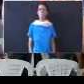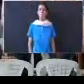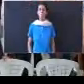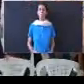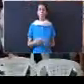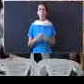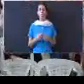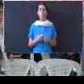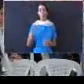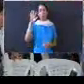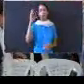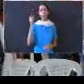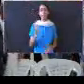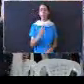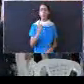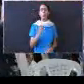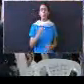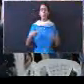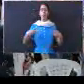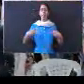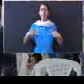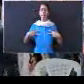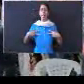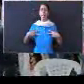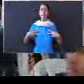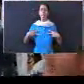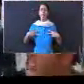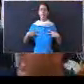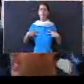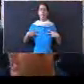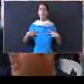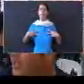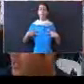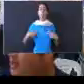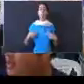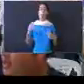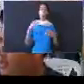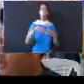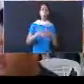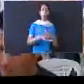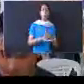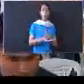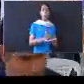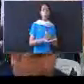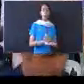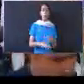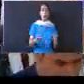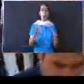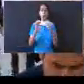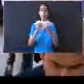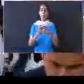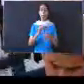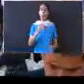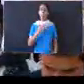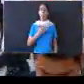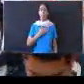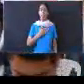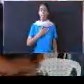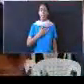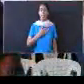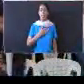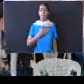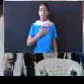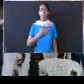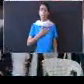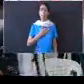Porque todo lo que hay Dentro de ti